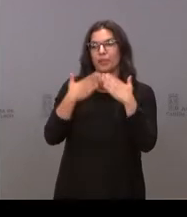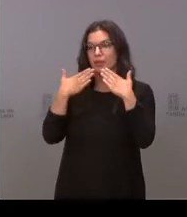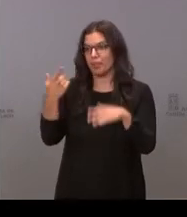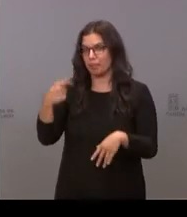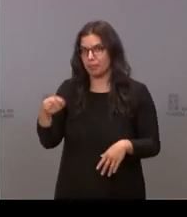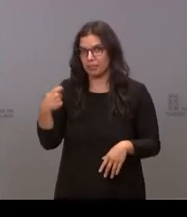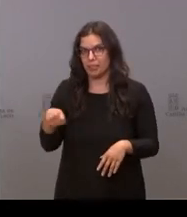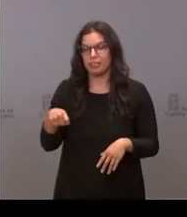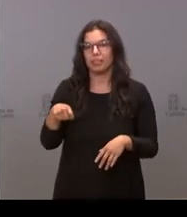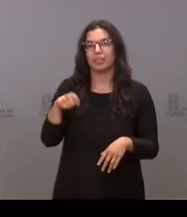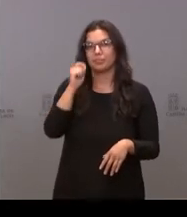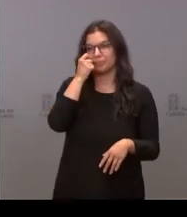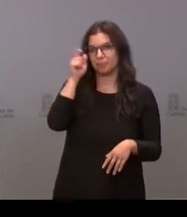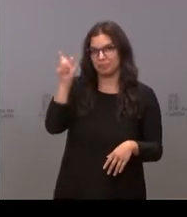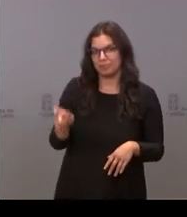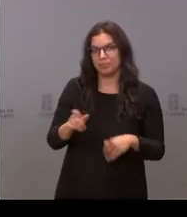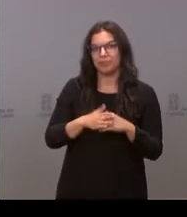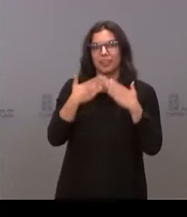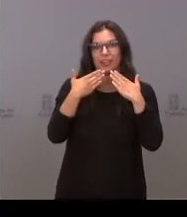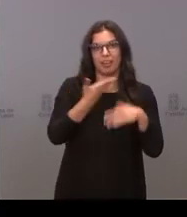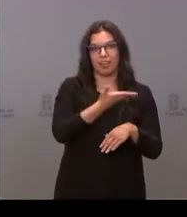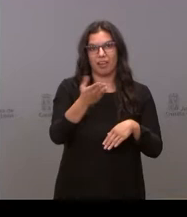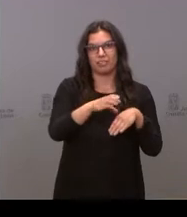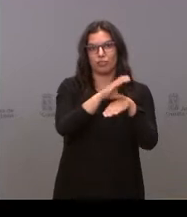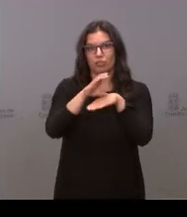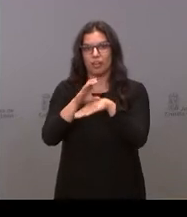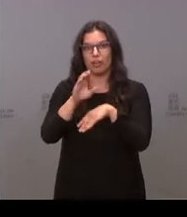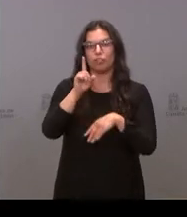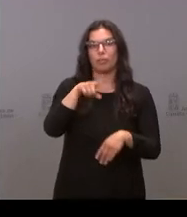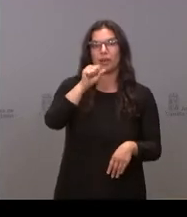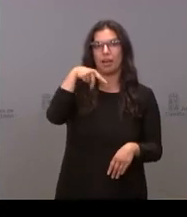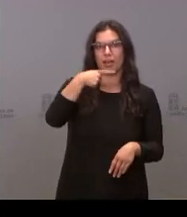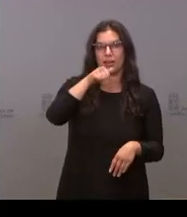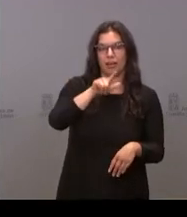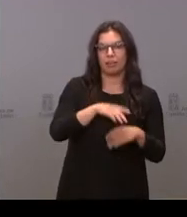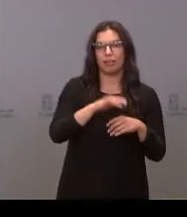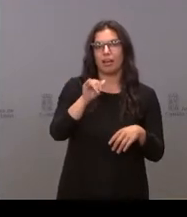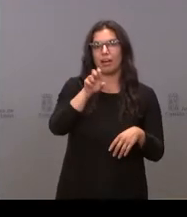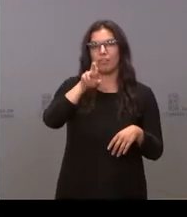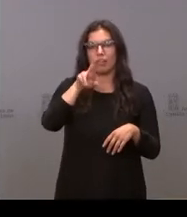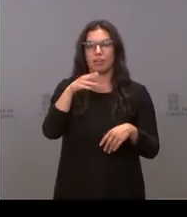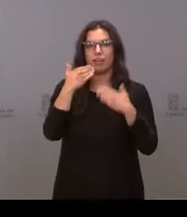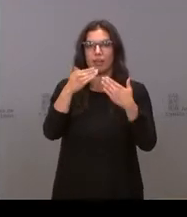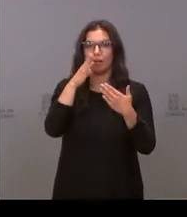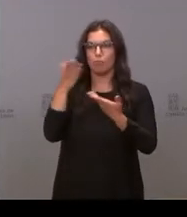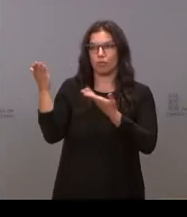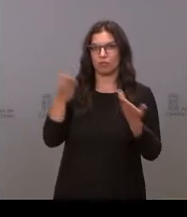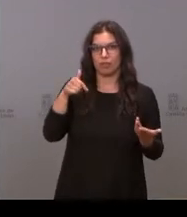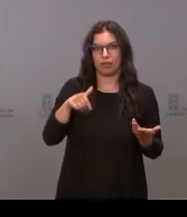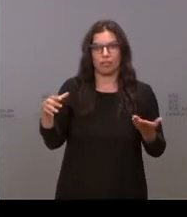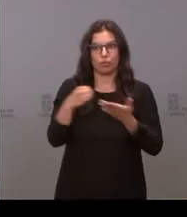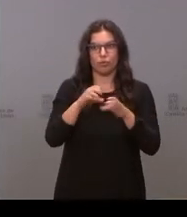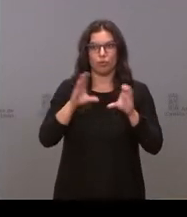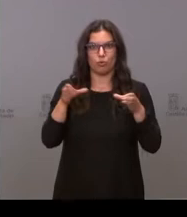presidente Alfonso. Muchísimas gracias a los consejeros, a Ángel, a Javier. Muchísimas gracias por recibirnos aquí a todos.